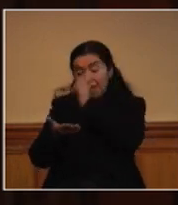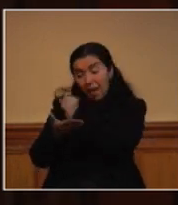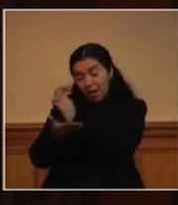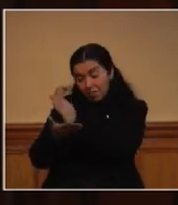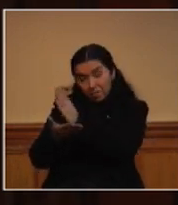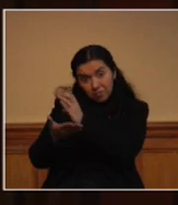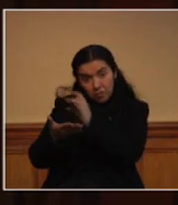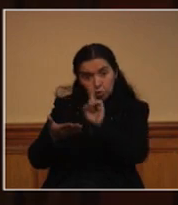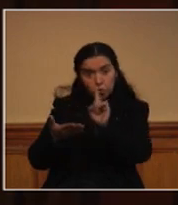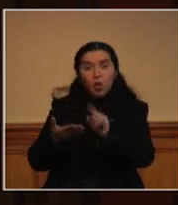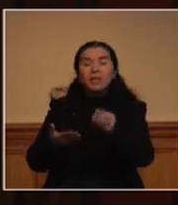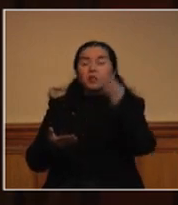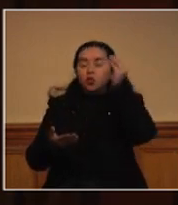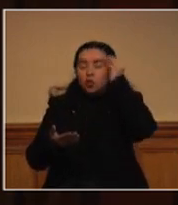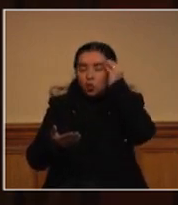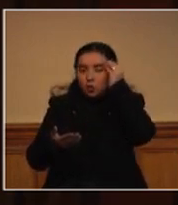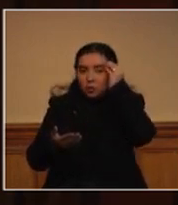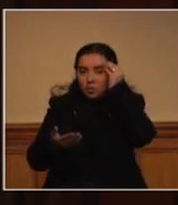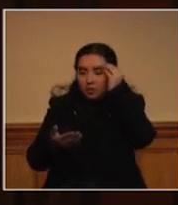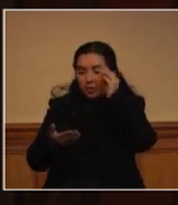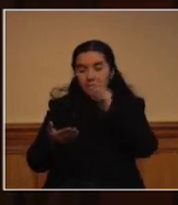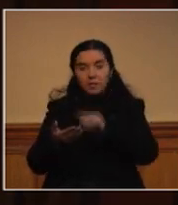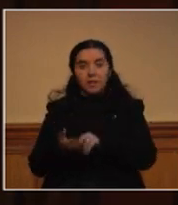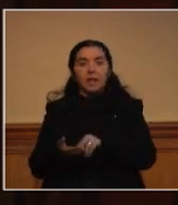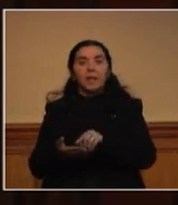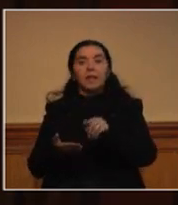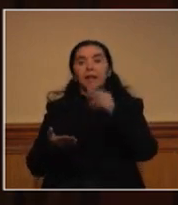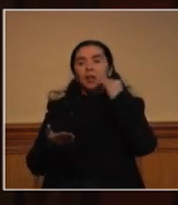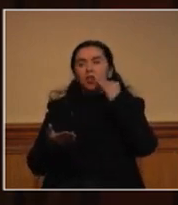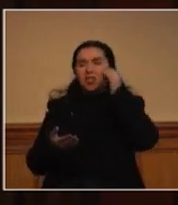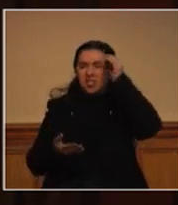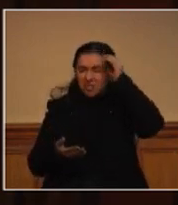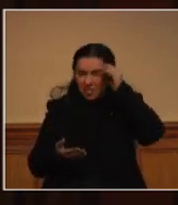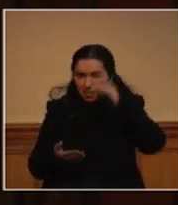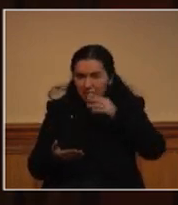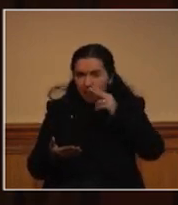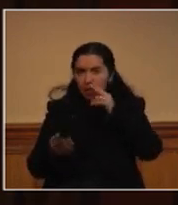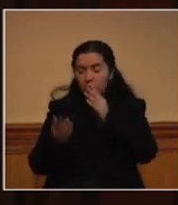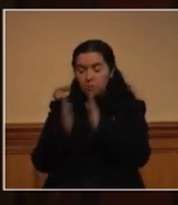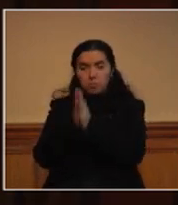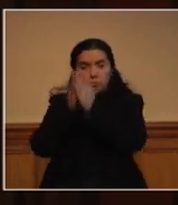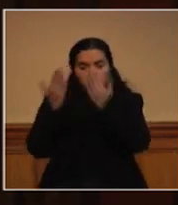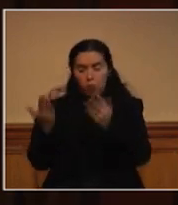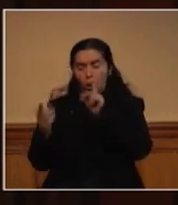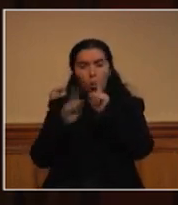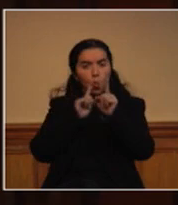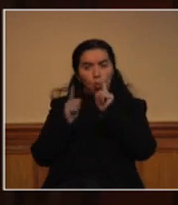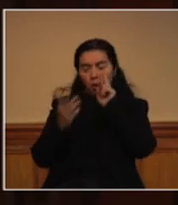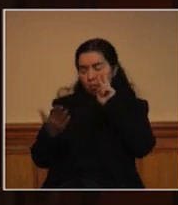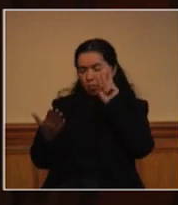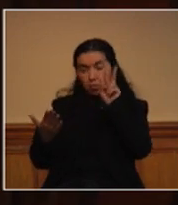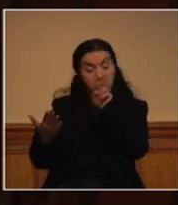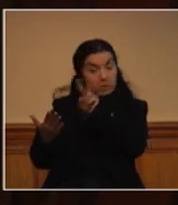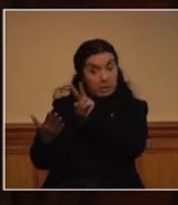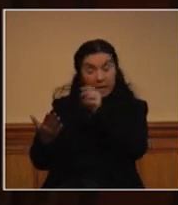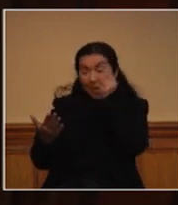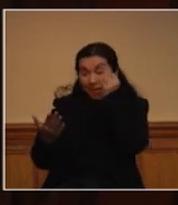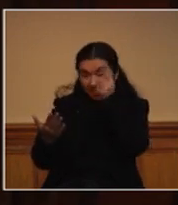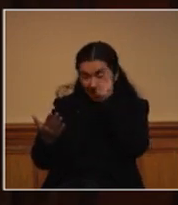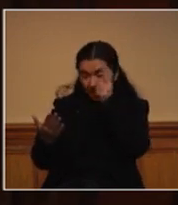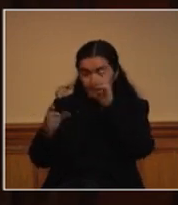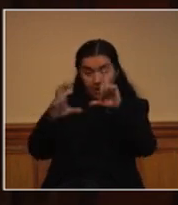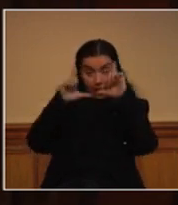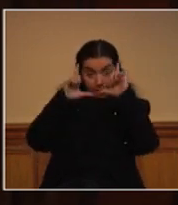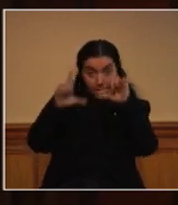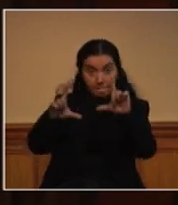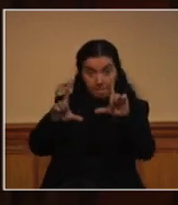conciencia de lo escrito es la conciencia que toman los niños cuando están frente a un cuento, en donde entienden que una